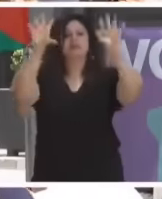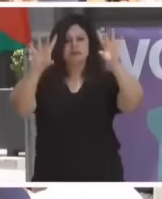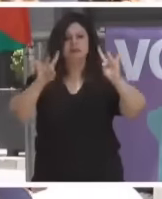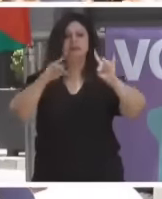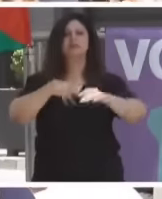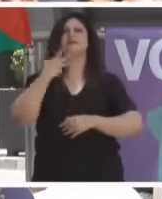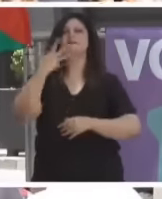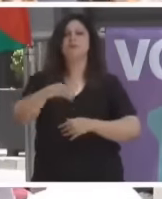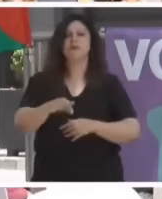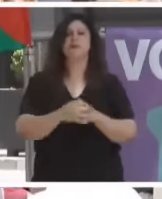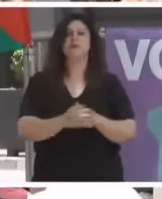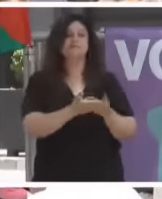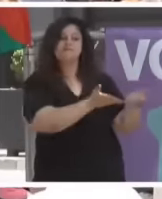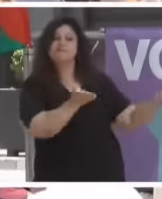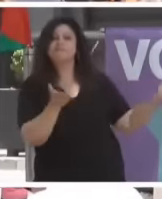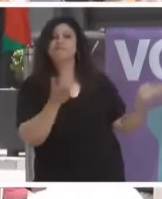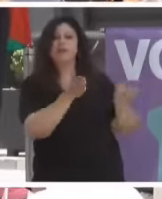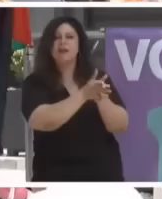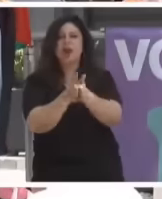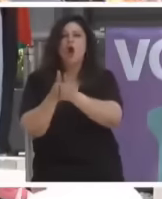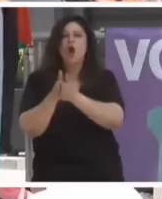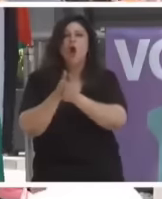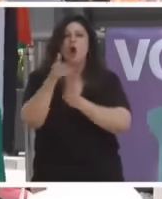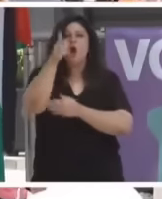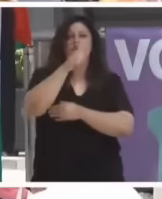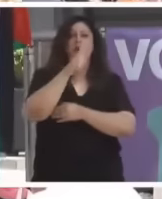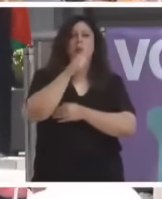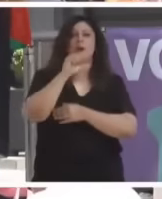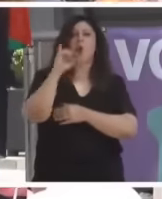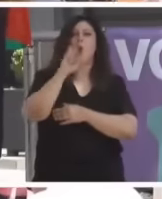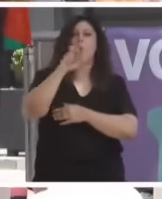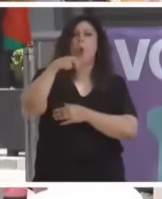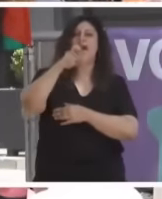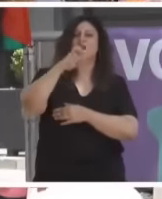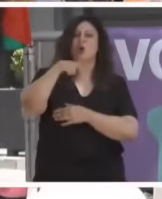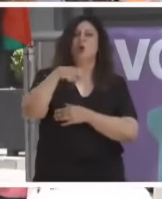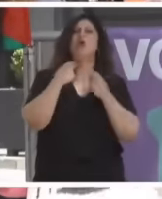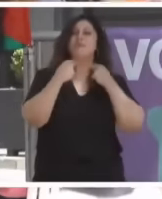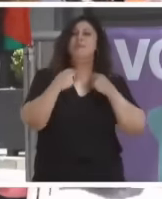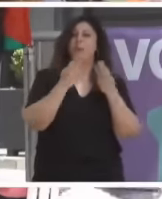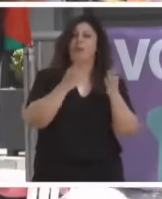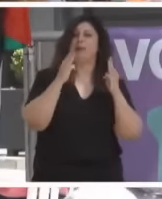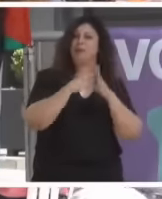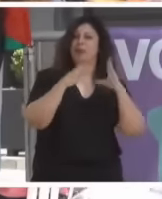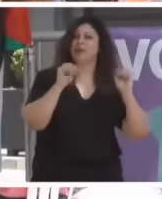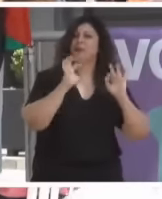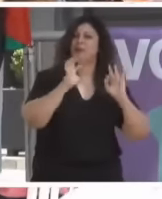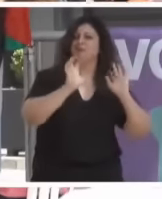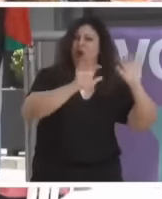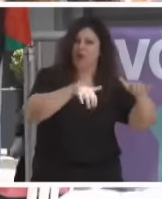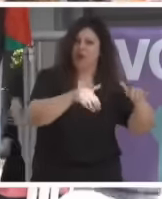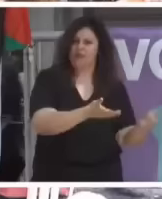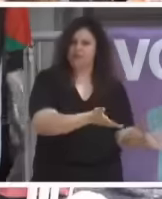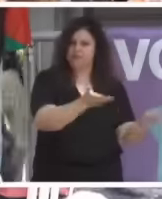Os dejo con mi compañero Juan Antonio Delgado, diputado en el Parlamento Andaluz por la provincia de